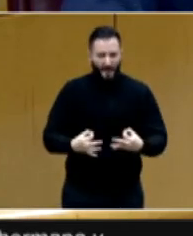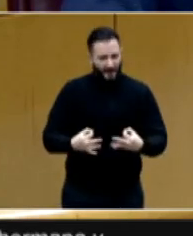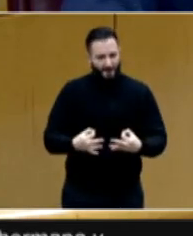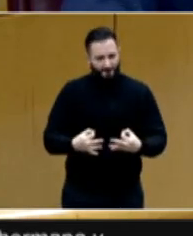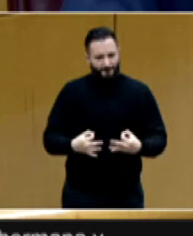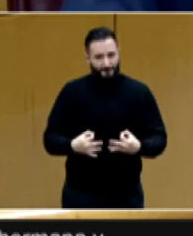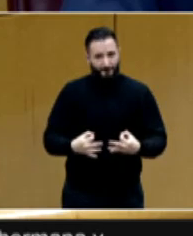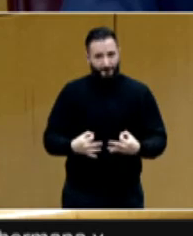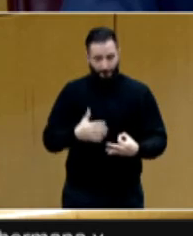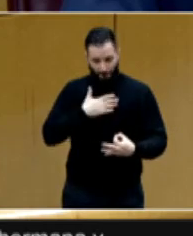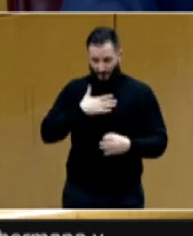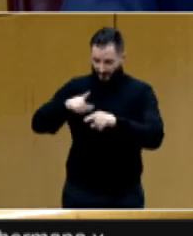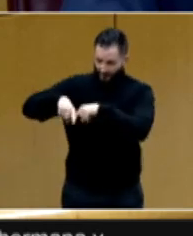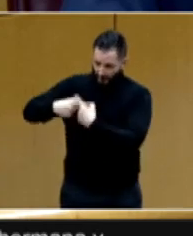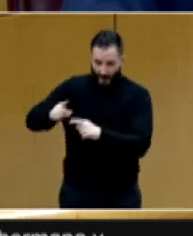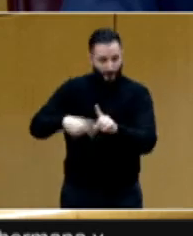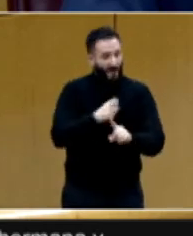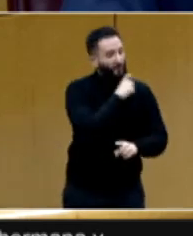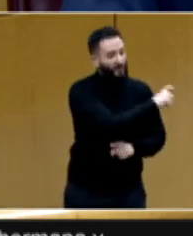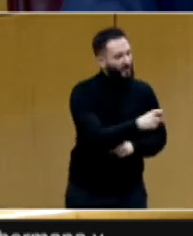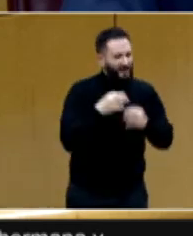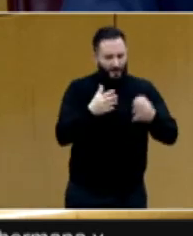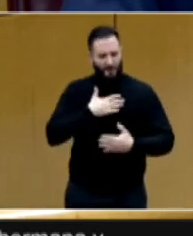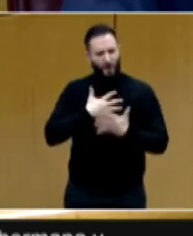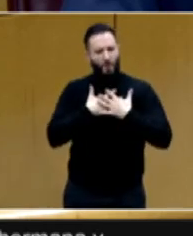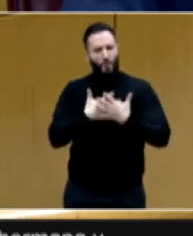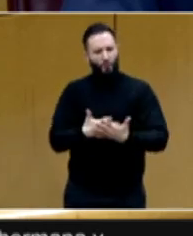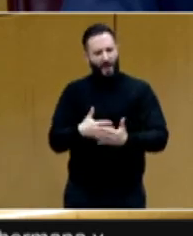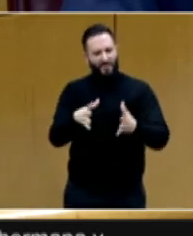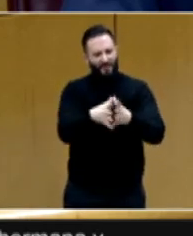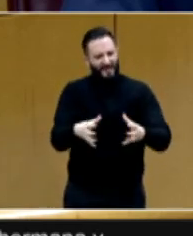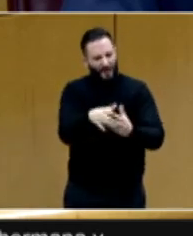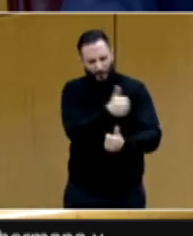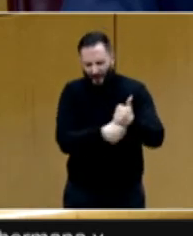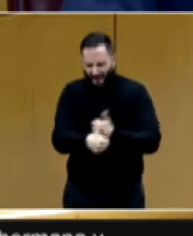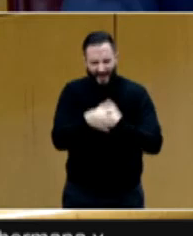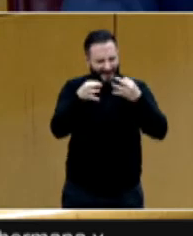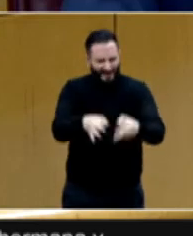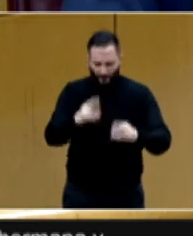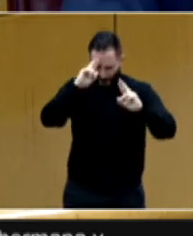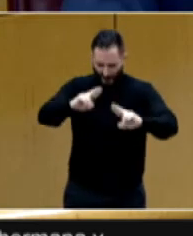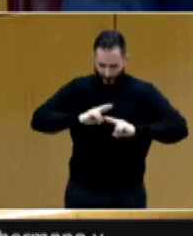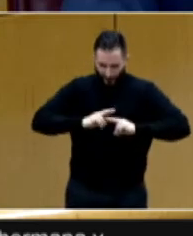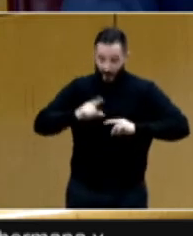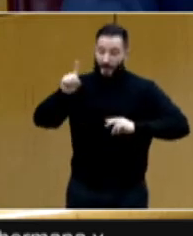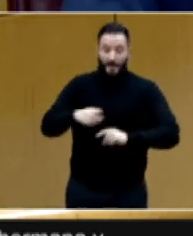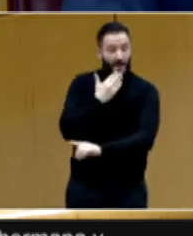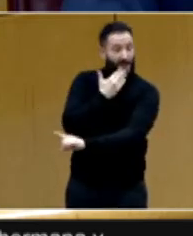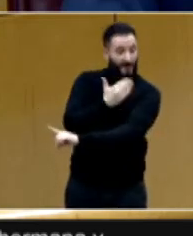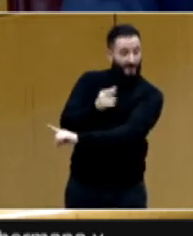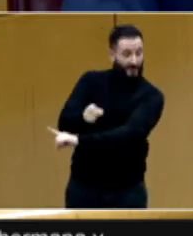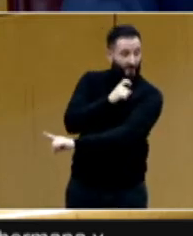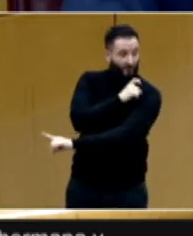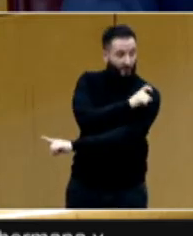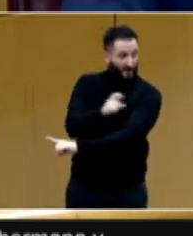la fundación como mi familia Siempre han contado con mi voluntad con mis deseos con mis preferencias propuse a la fundación que fuera a coordinar